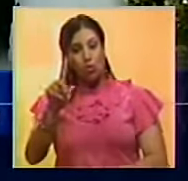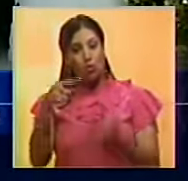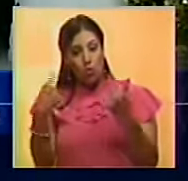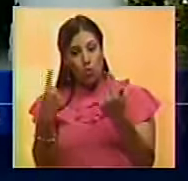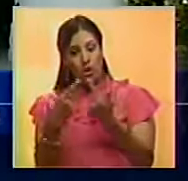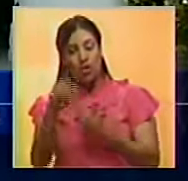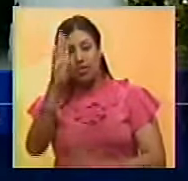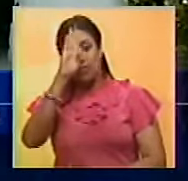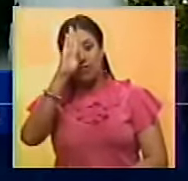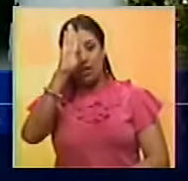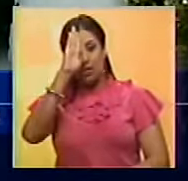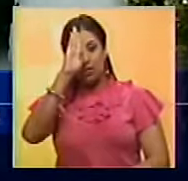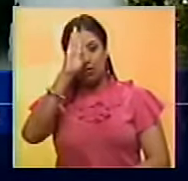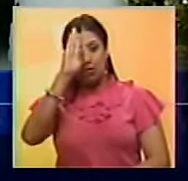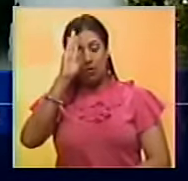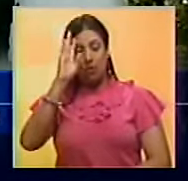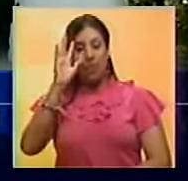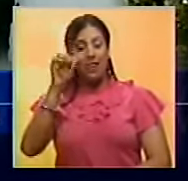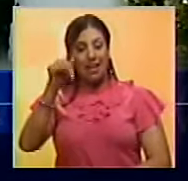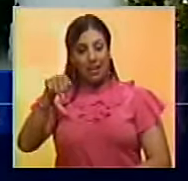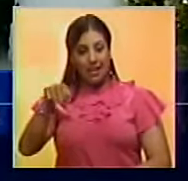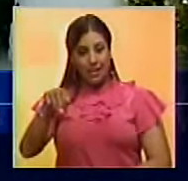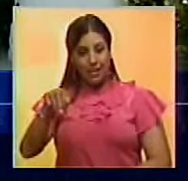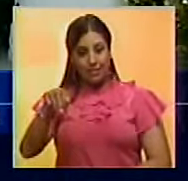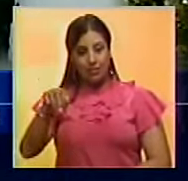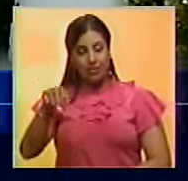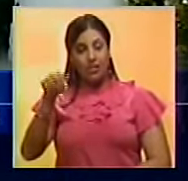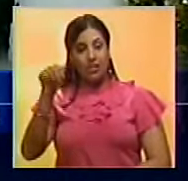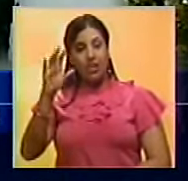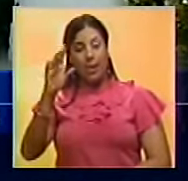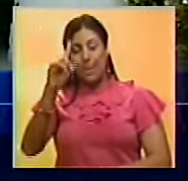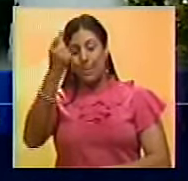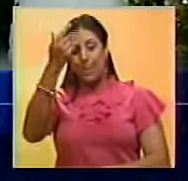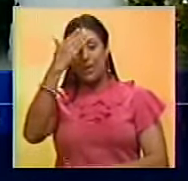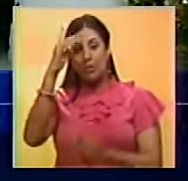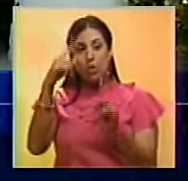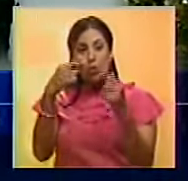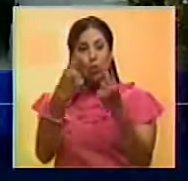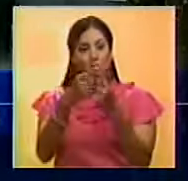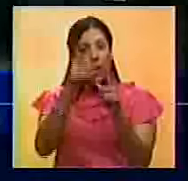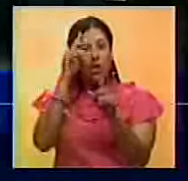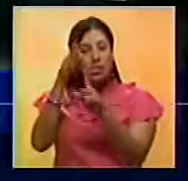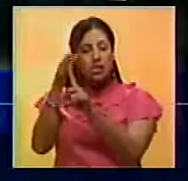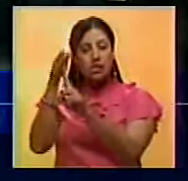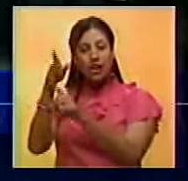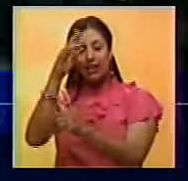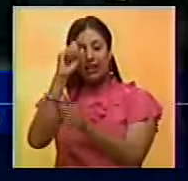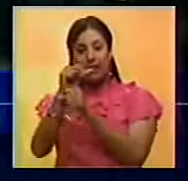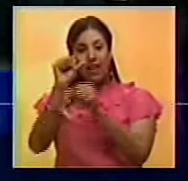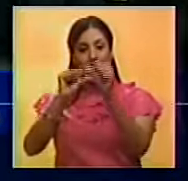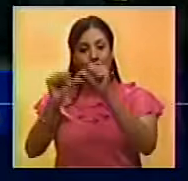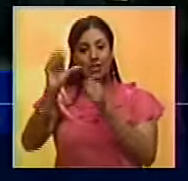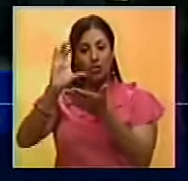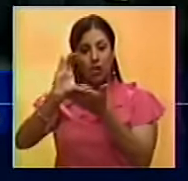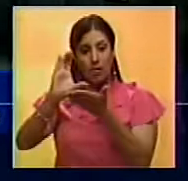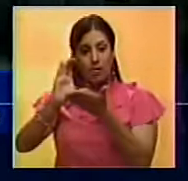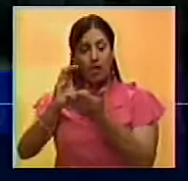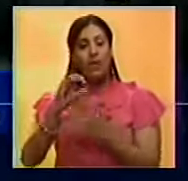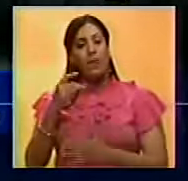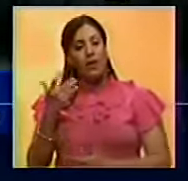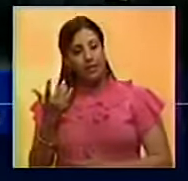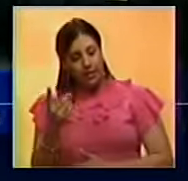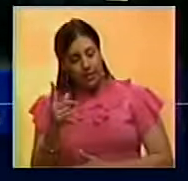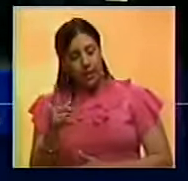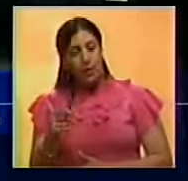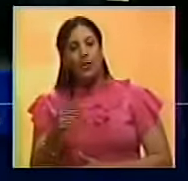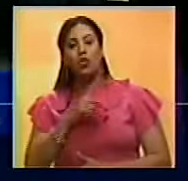21 agencias bancarias acá en las sedes principales donde funciona el Distrito Capital.